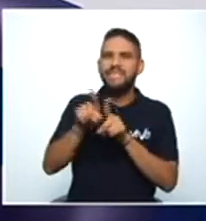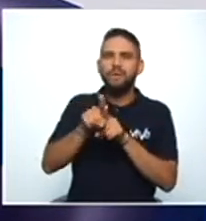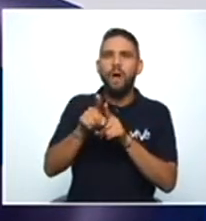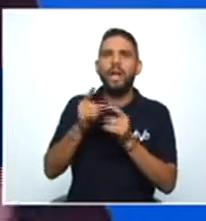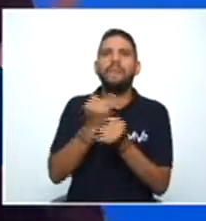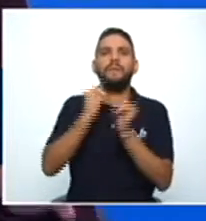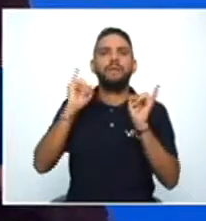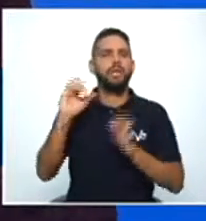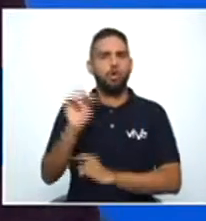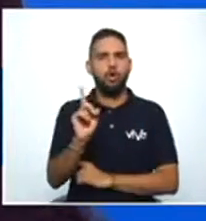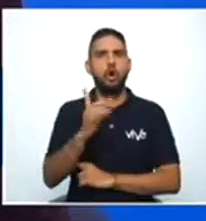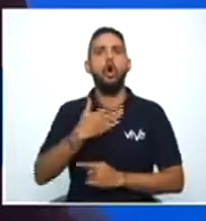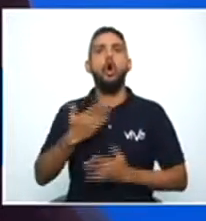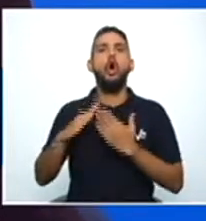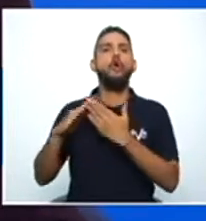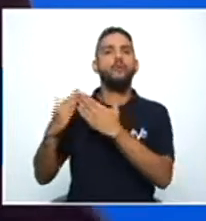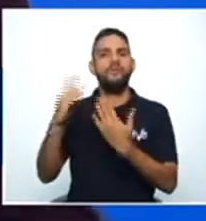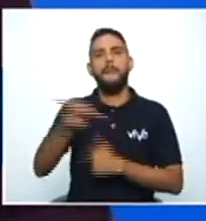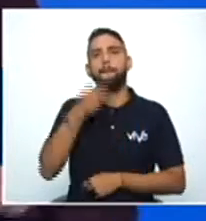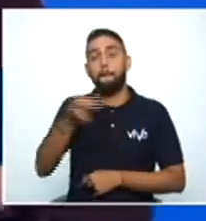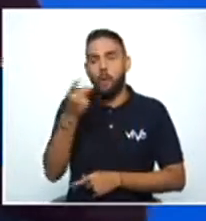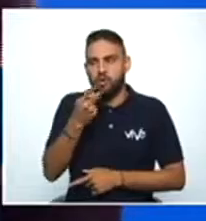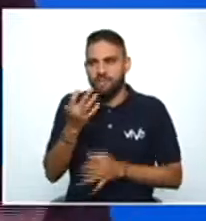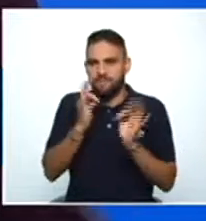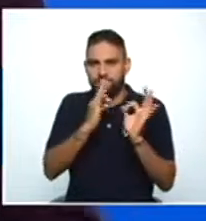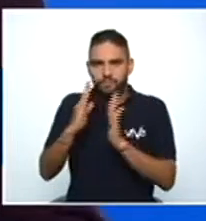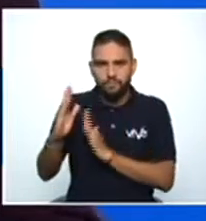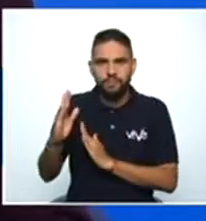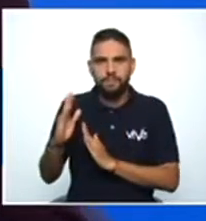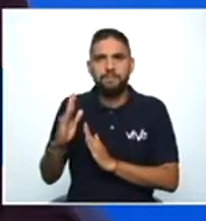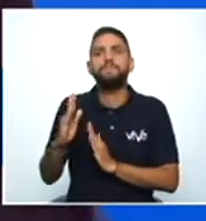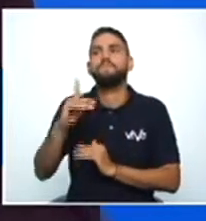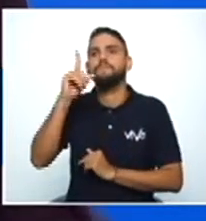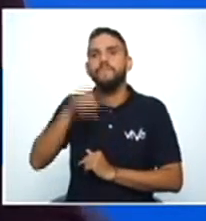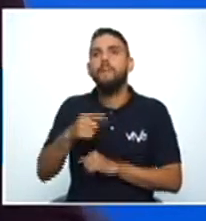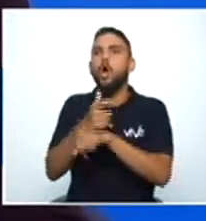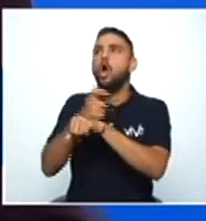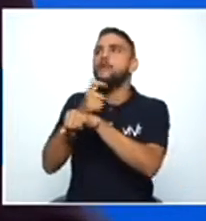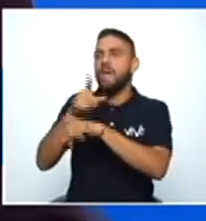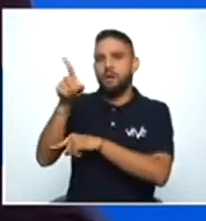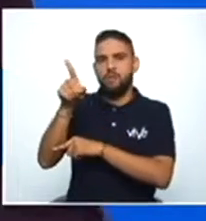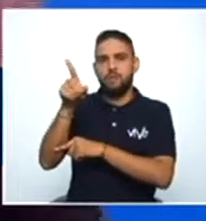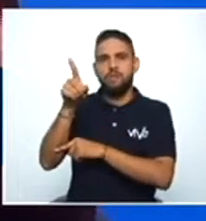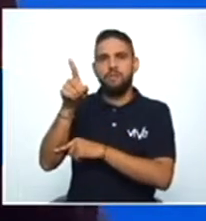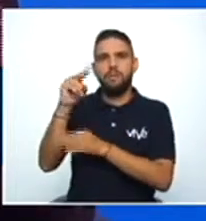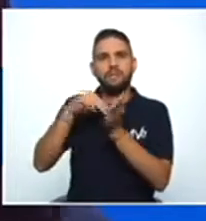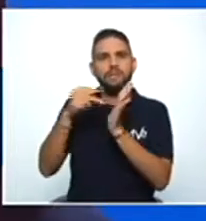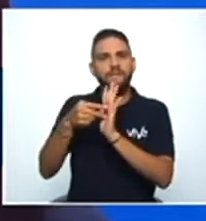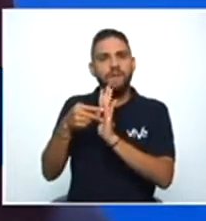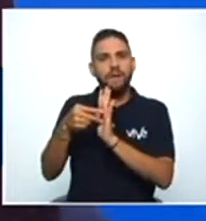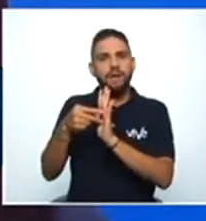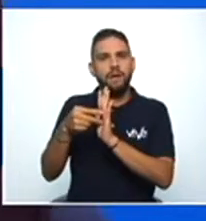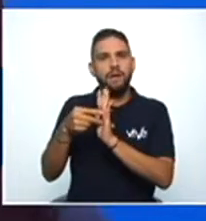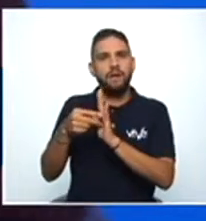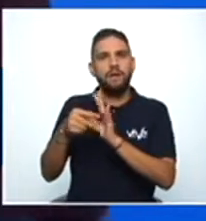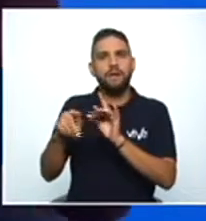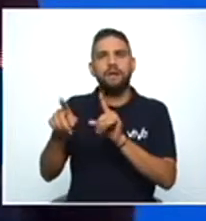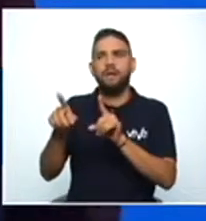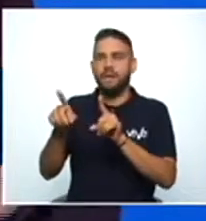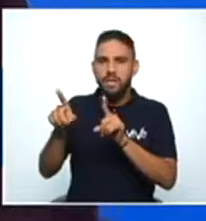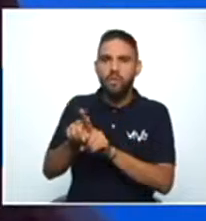comunidad política y jurídicamente organizada y cuando definimos al estado también nos encontramos de que el estado es la visión estática de la soberanía